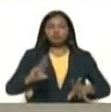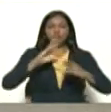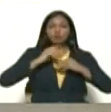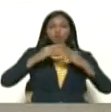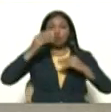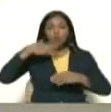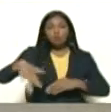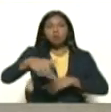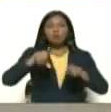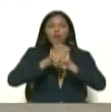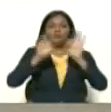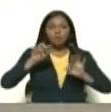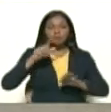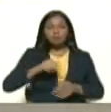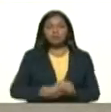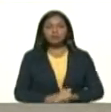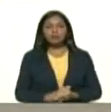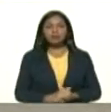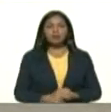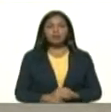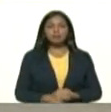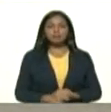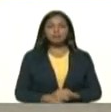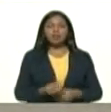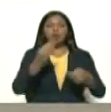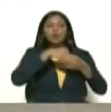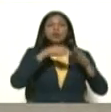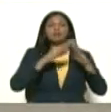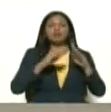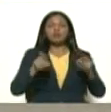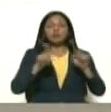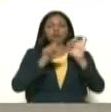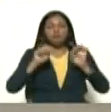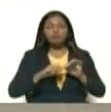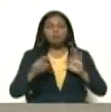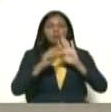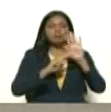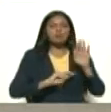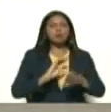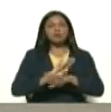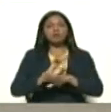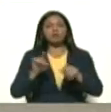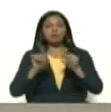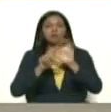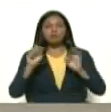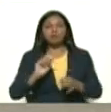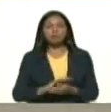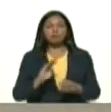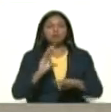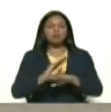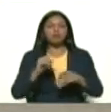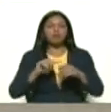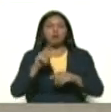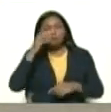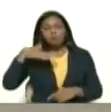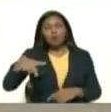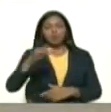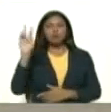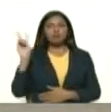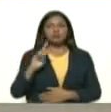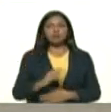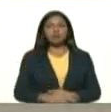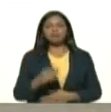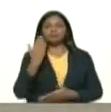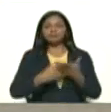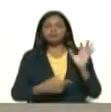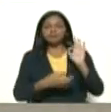nuestro pueblo. La cuarentena como máxima medida de prevención y de protección para el pueblo de Venezuela. Aquí está el